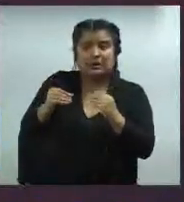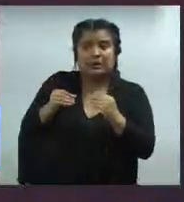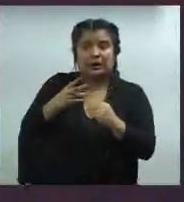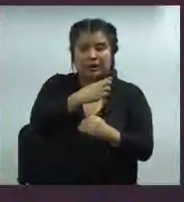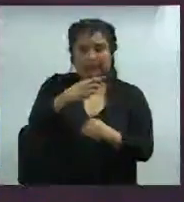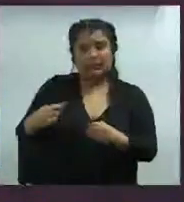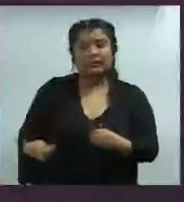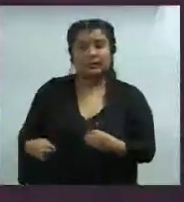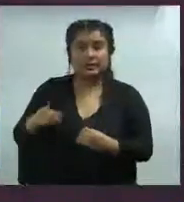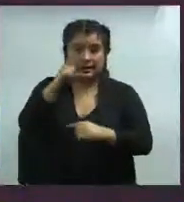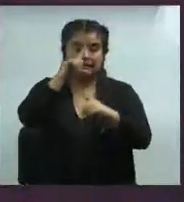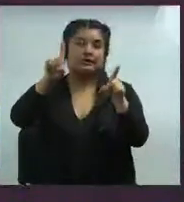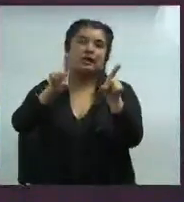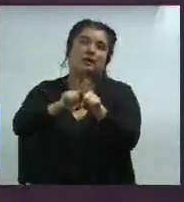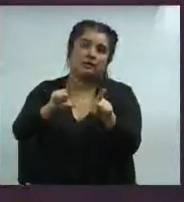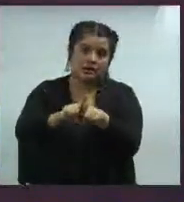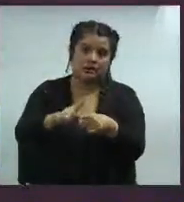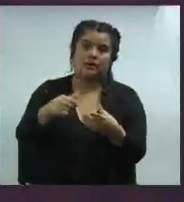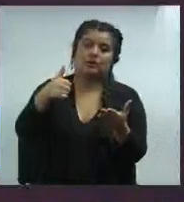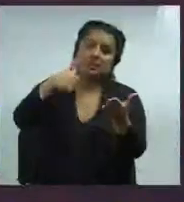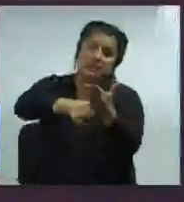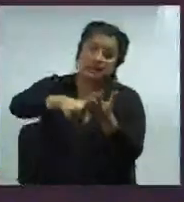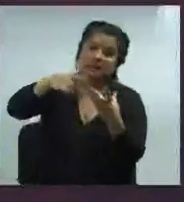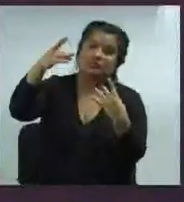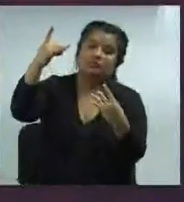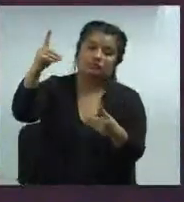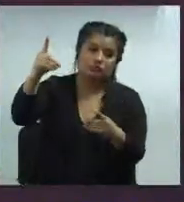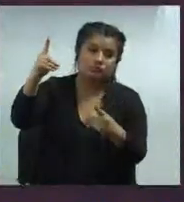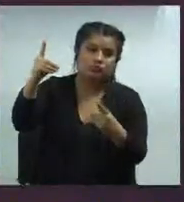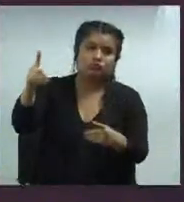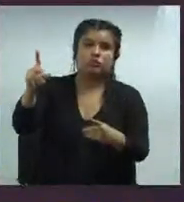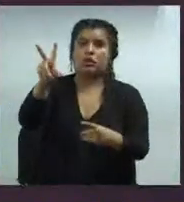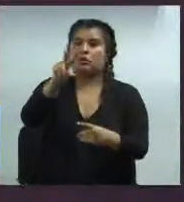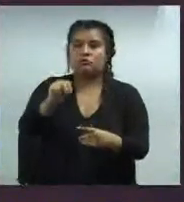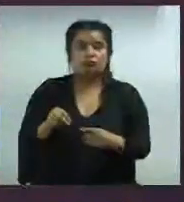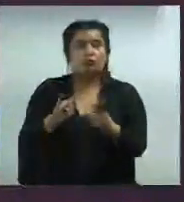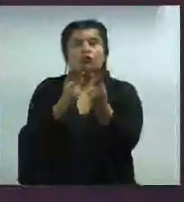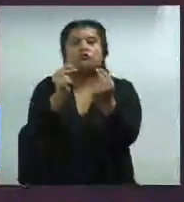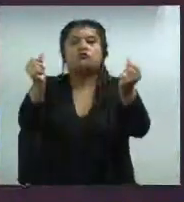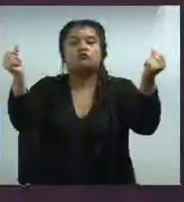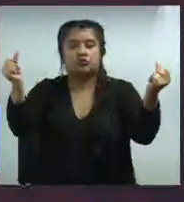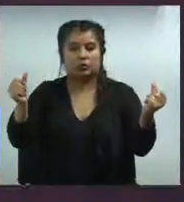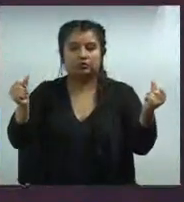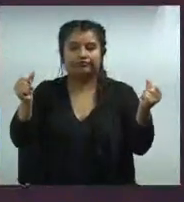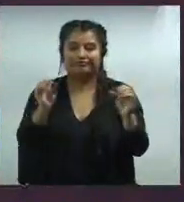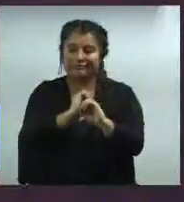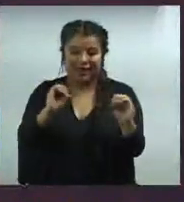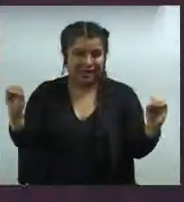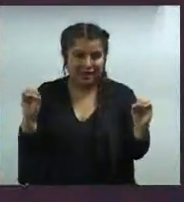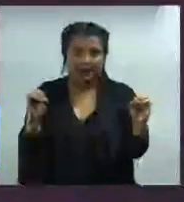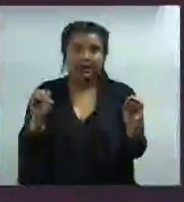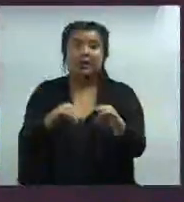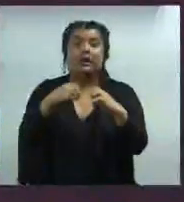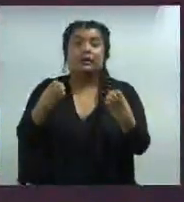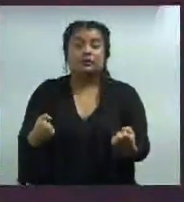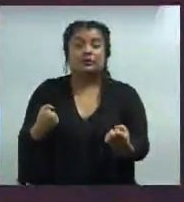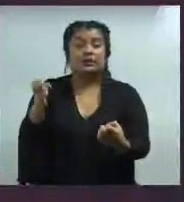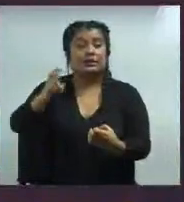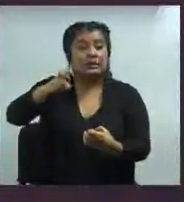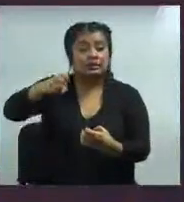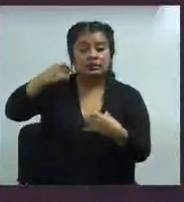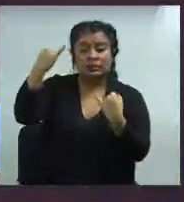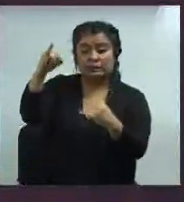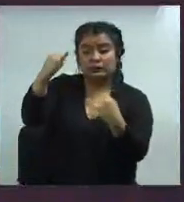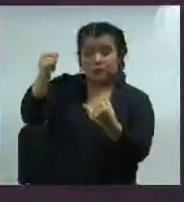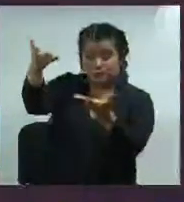también fue otra carta enviada al presidente, la cual tampoco resolvió nada. Entonces, yo creo que primero necesitamos tener acá un informe